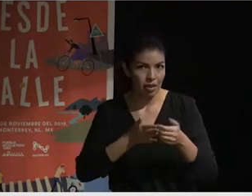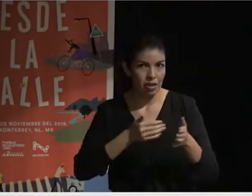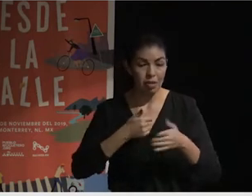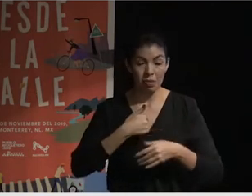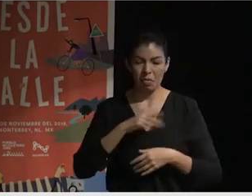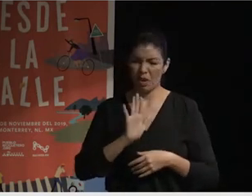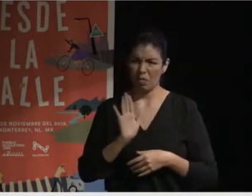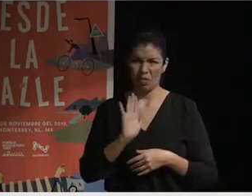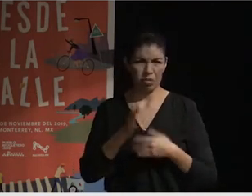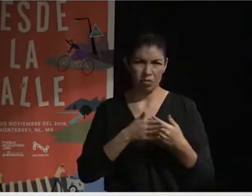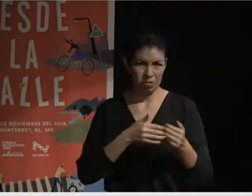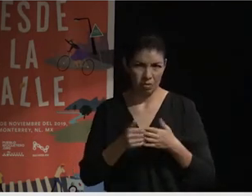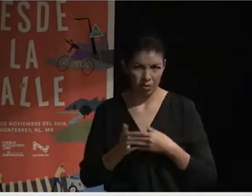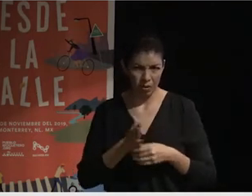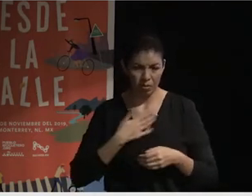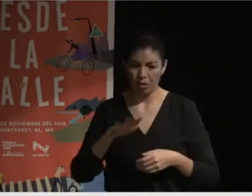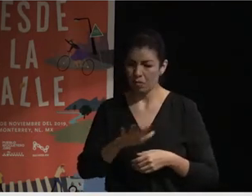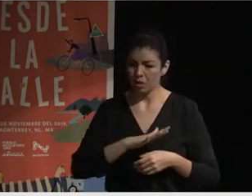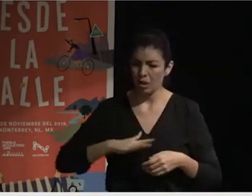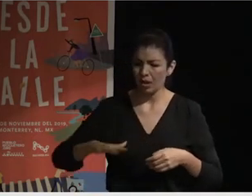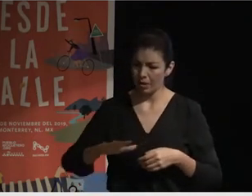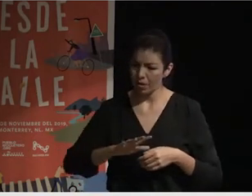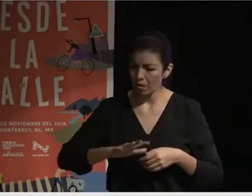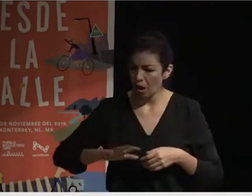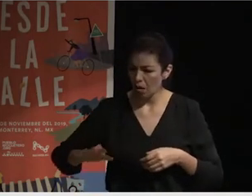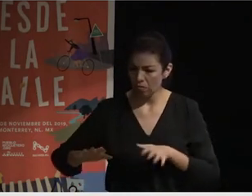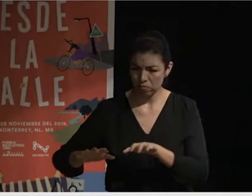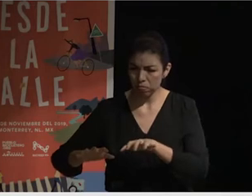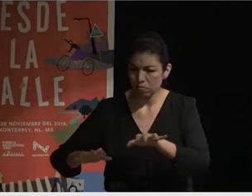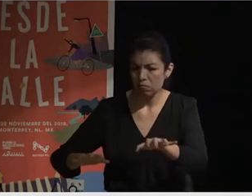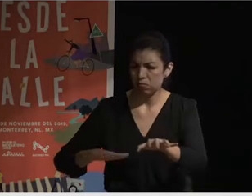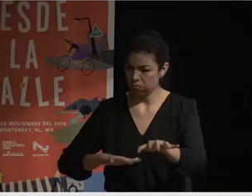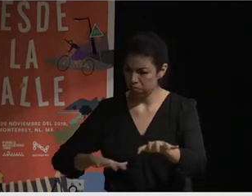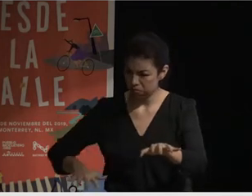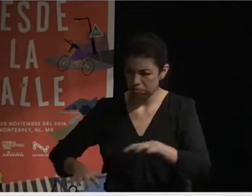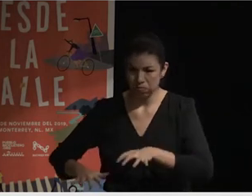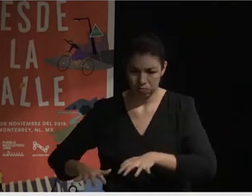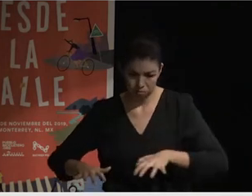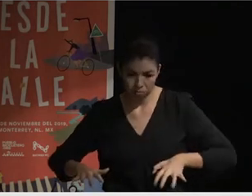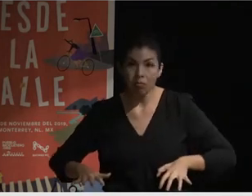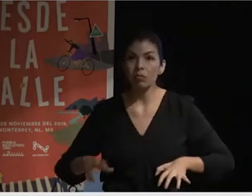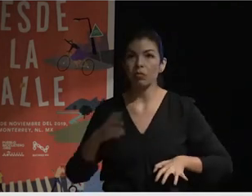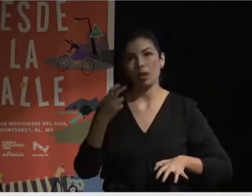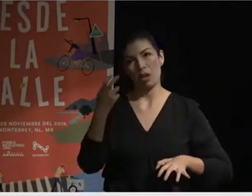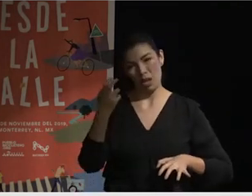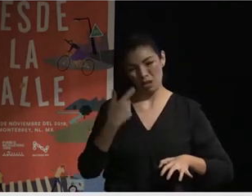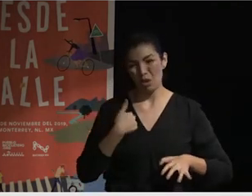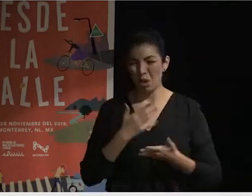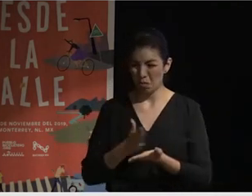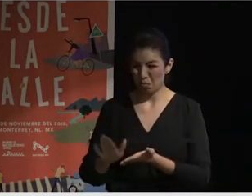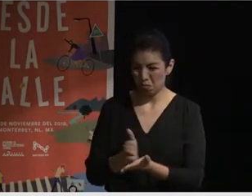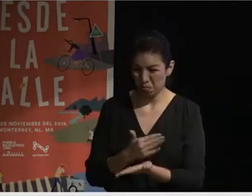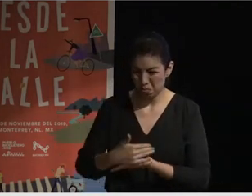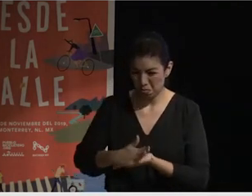geográfica. Pienso también, y que es bastante importante llevarlo ahí como a cabo, cómo estamos